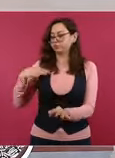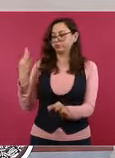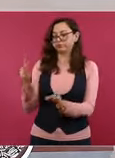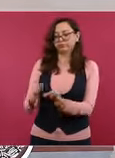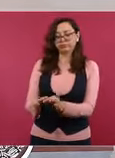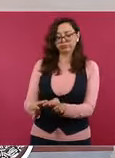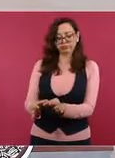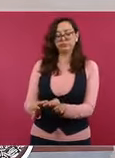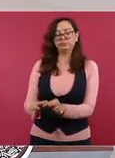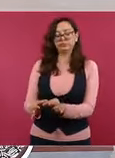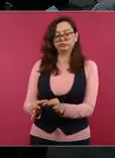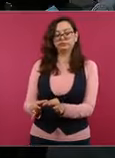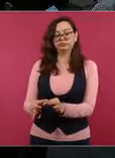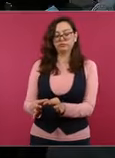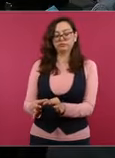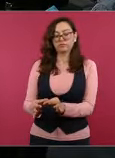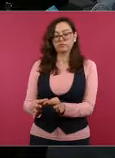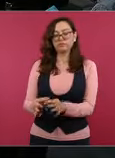que tiene